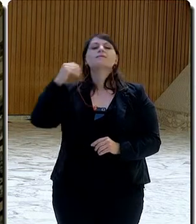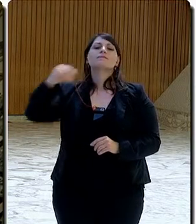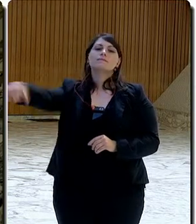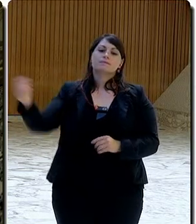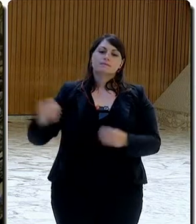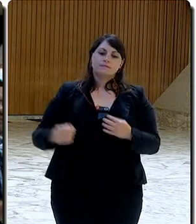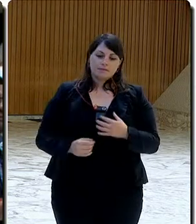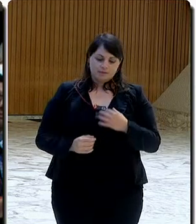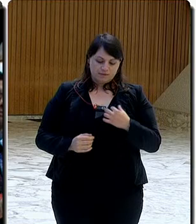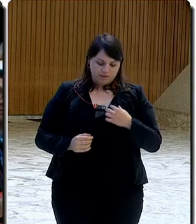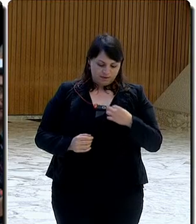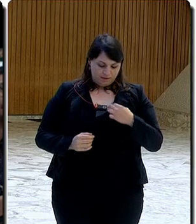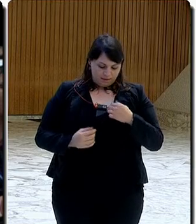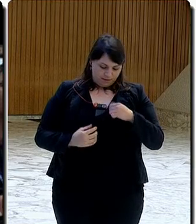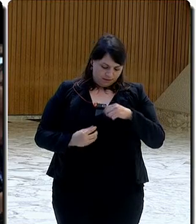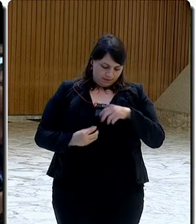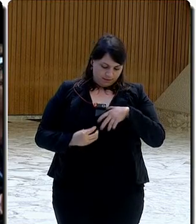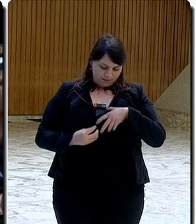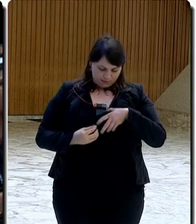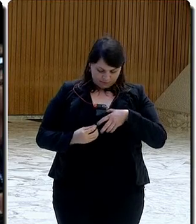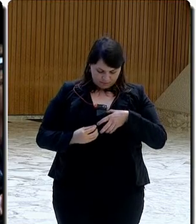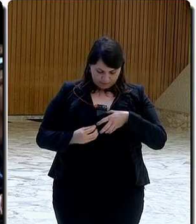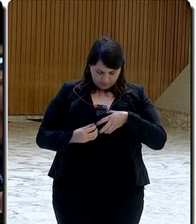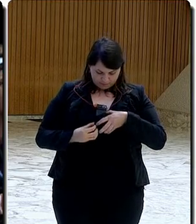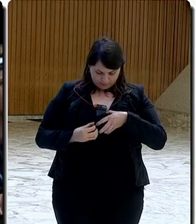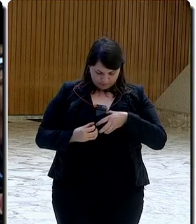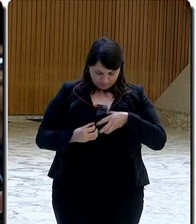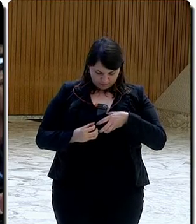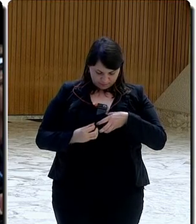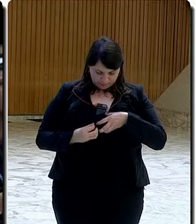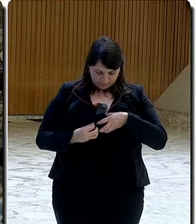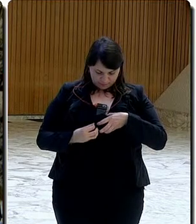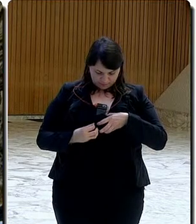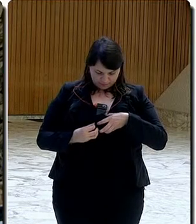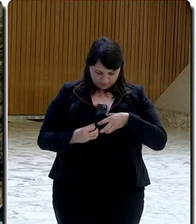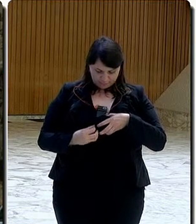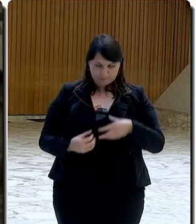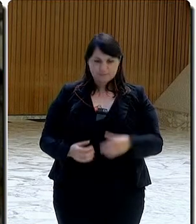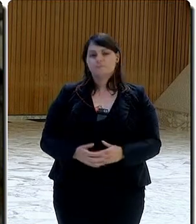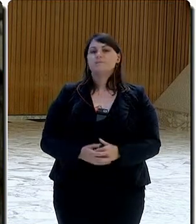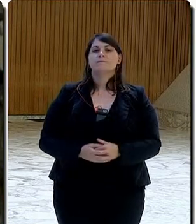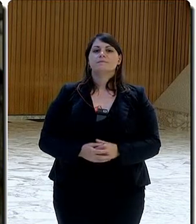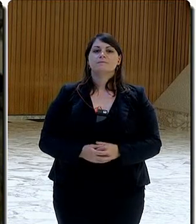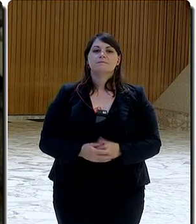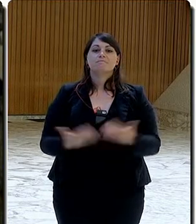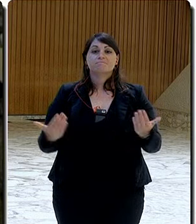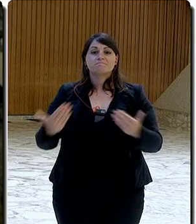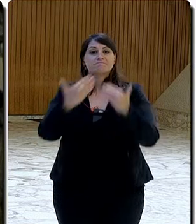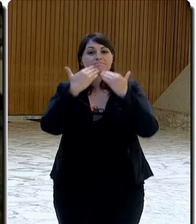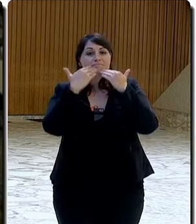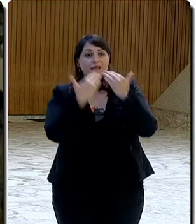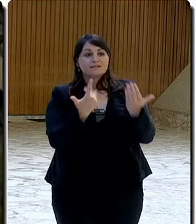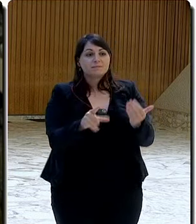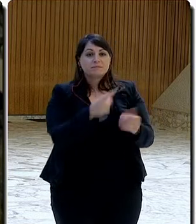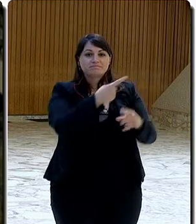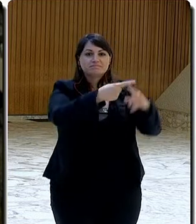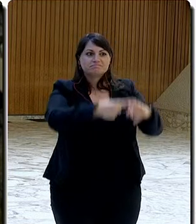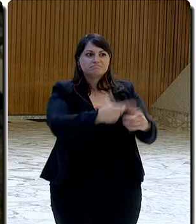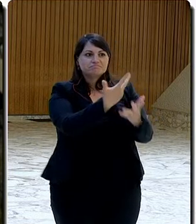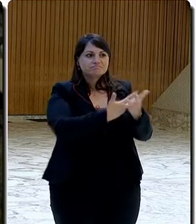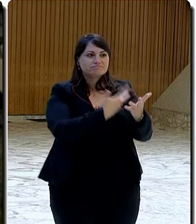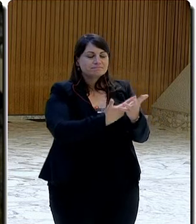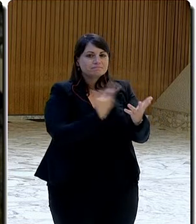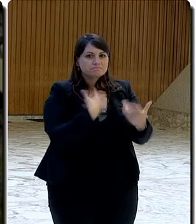Grazie, grazie davvero ad Alvaro e a Maria per queste testimonianze così toccanti. Ci